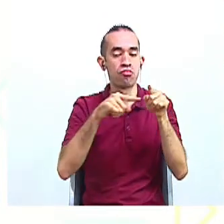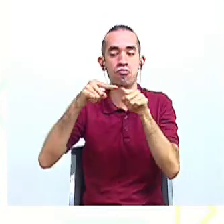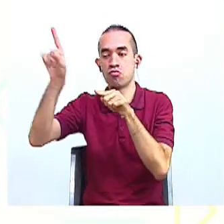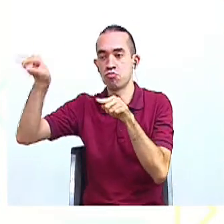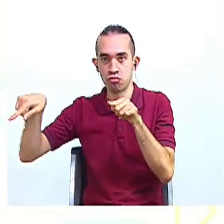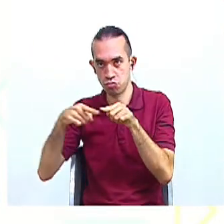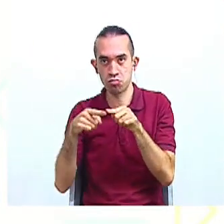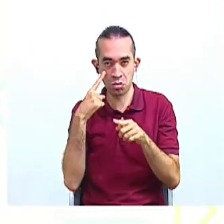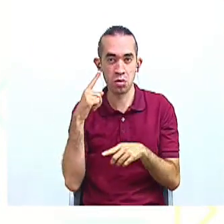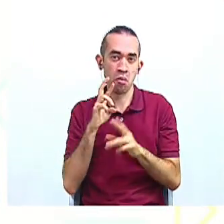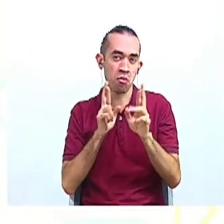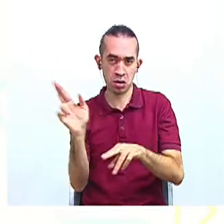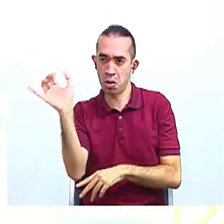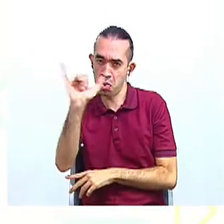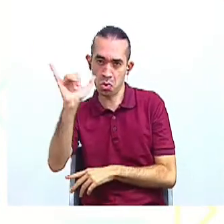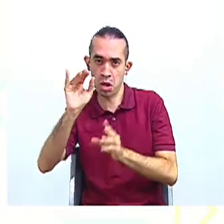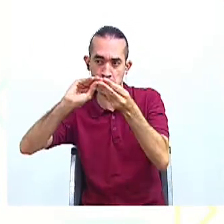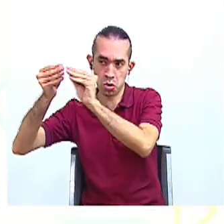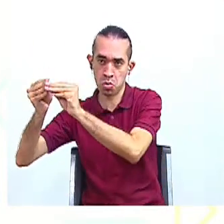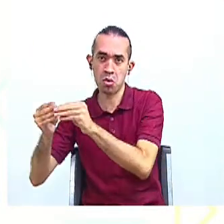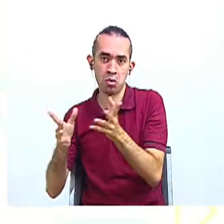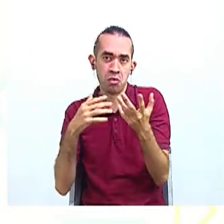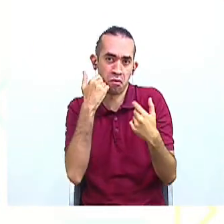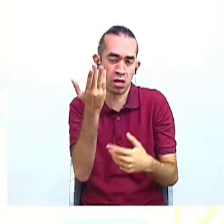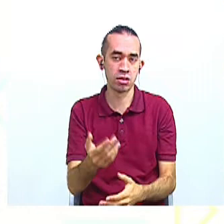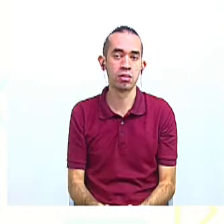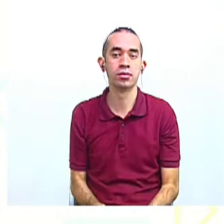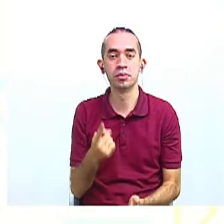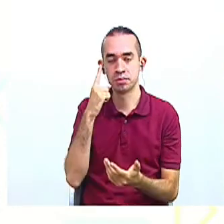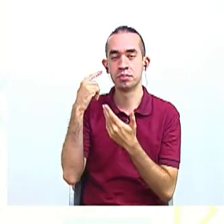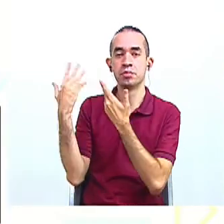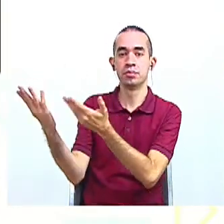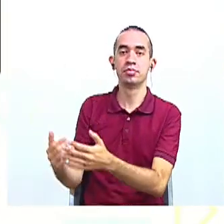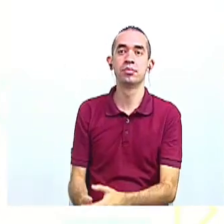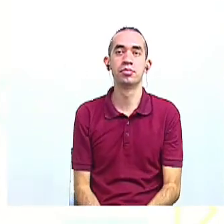semejanza. ¿Ven qué fácil? Pasemos al siguiente criterio.